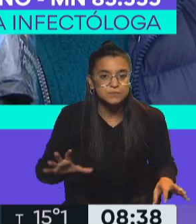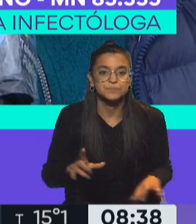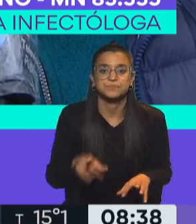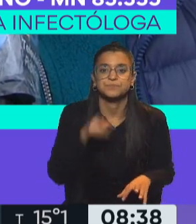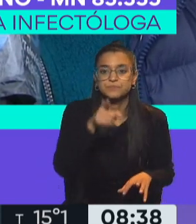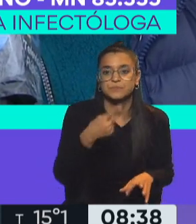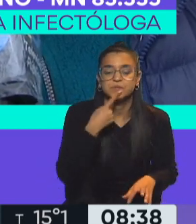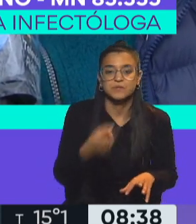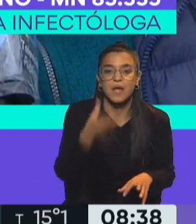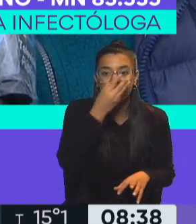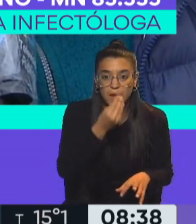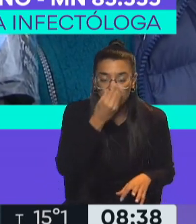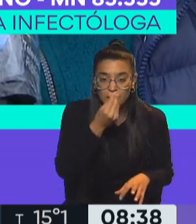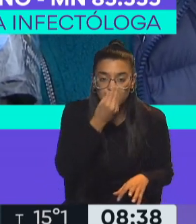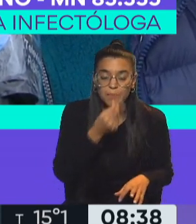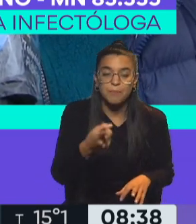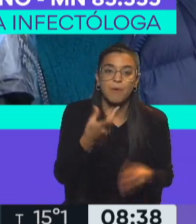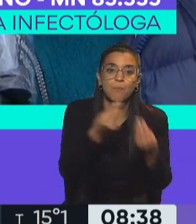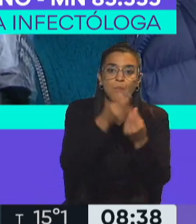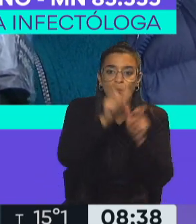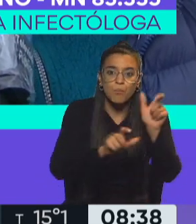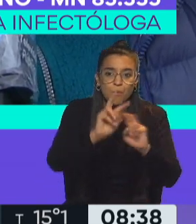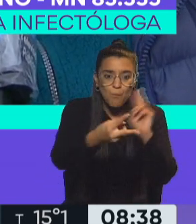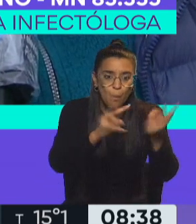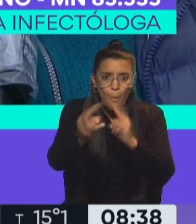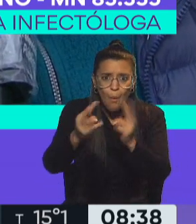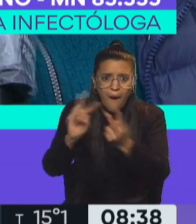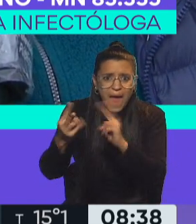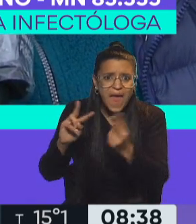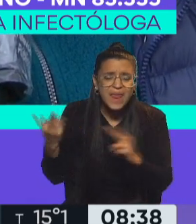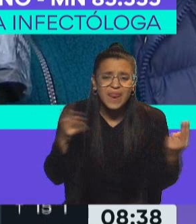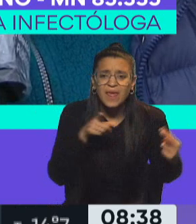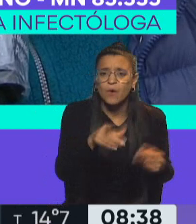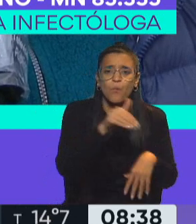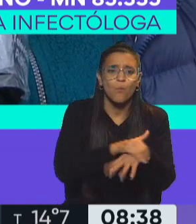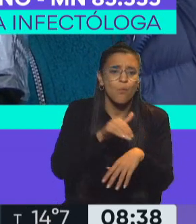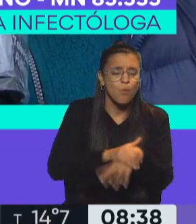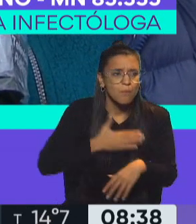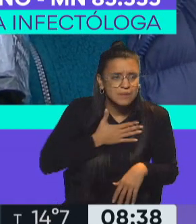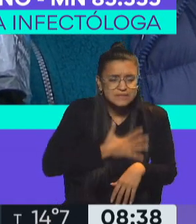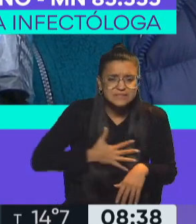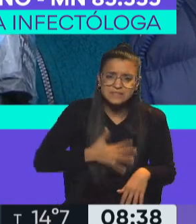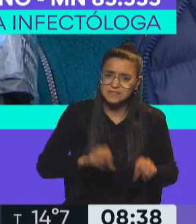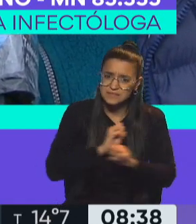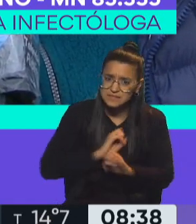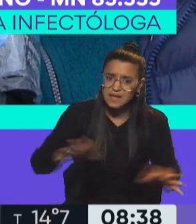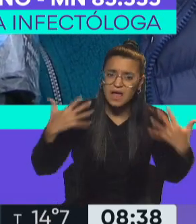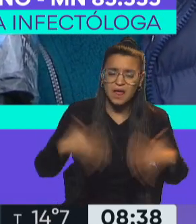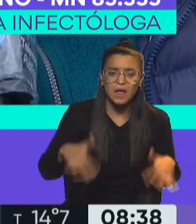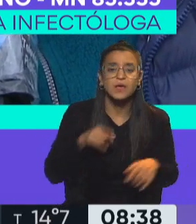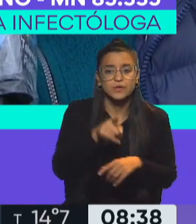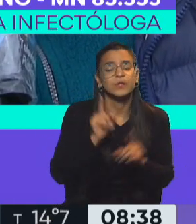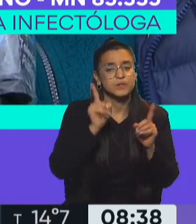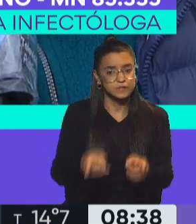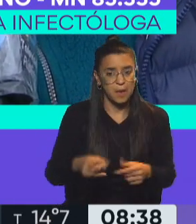desgraciadamente, esto es una gripe que a un número de personas las va a matar, la culpabilidad que se siente es muy grande, sí, y eso también es algo